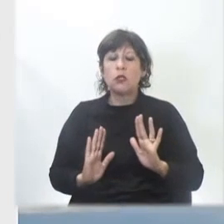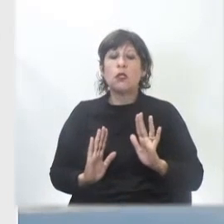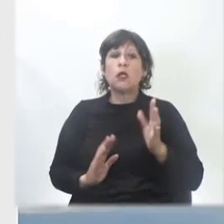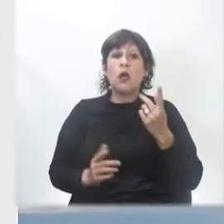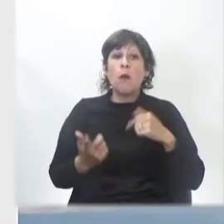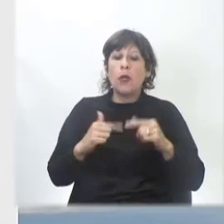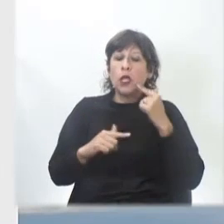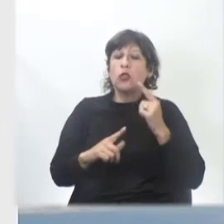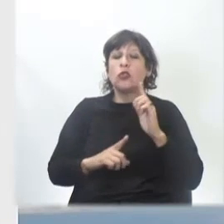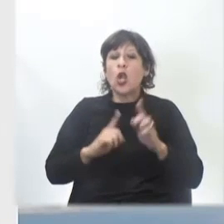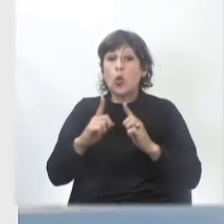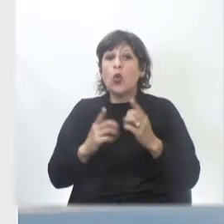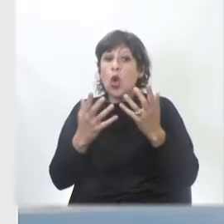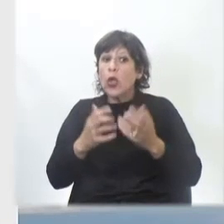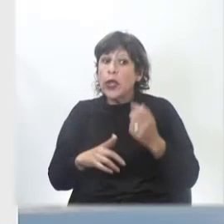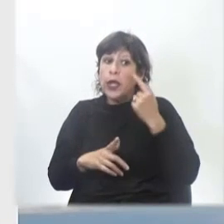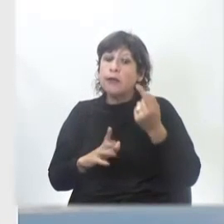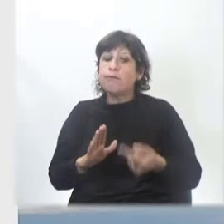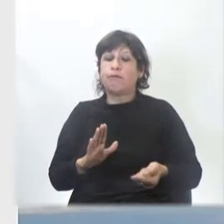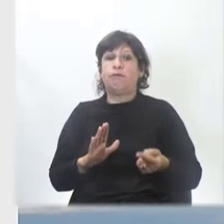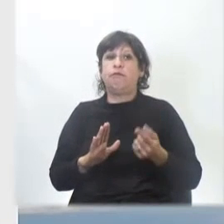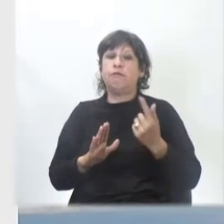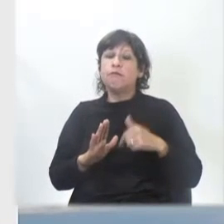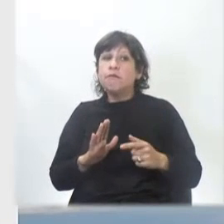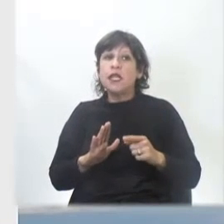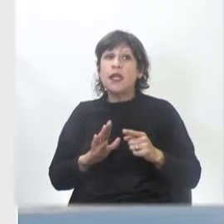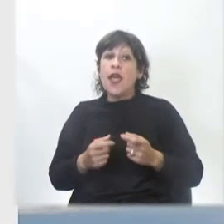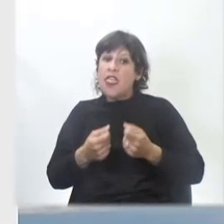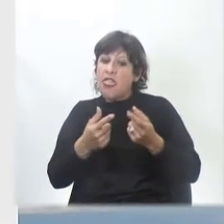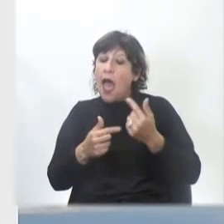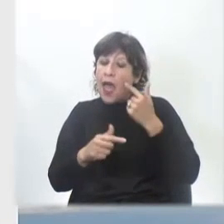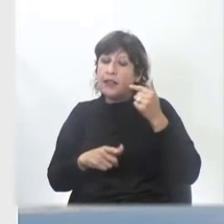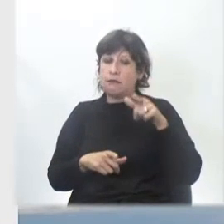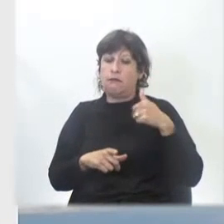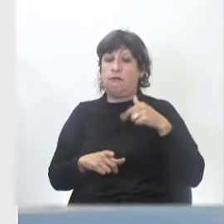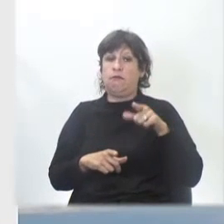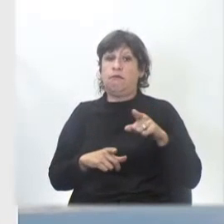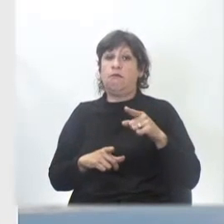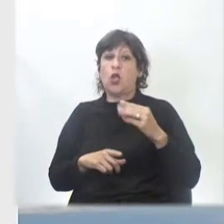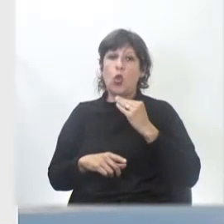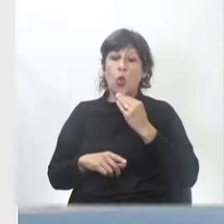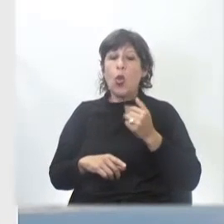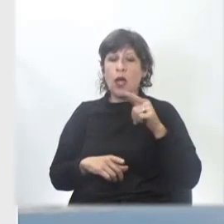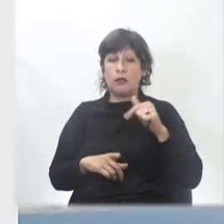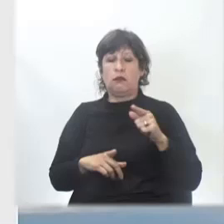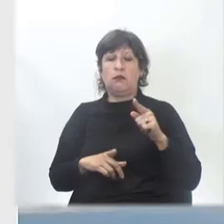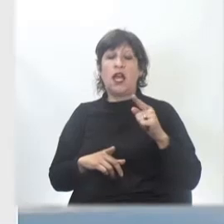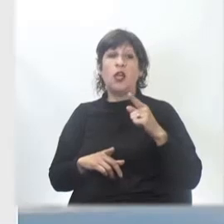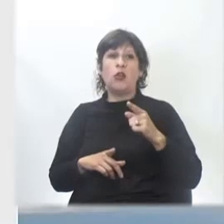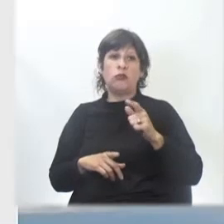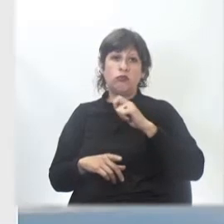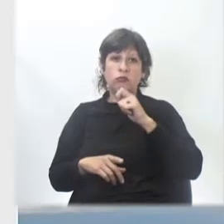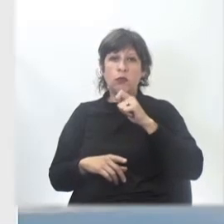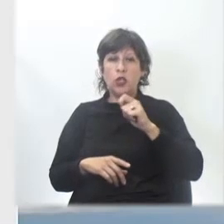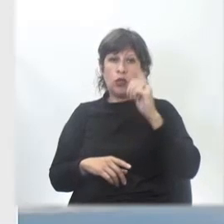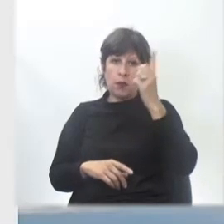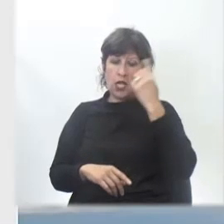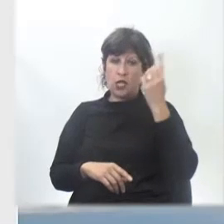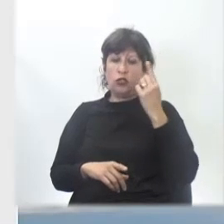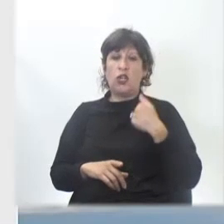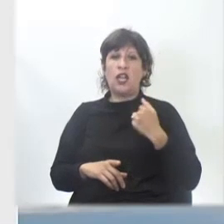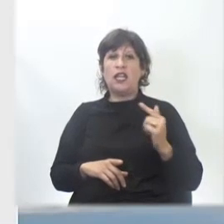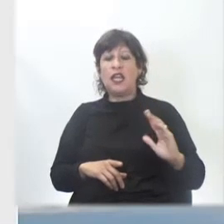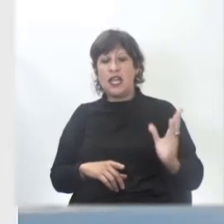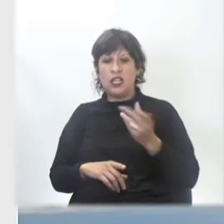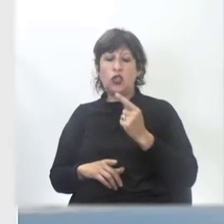quiera dotar de intenciones a estos titulares internacionales. Y todos coinciden en que